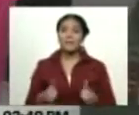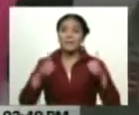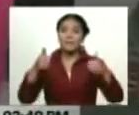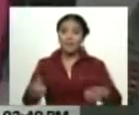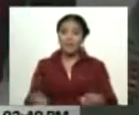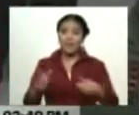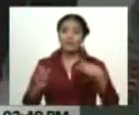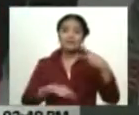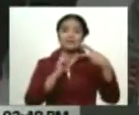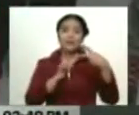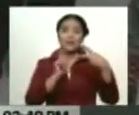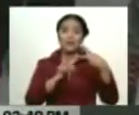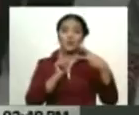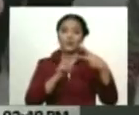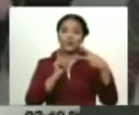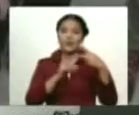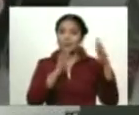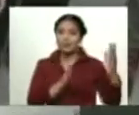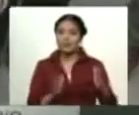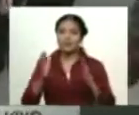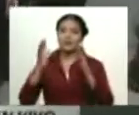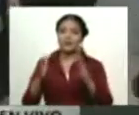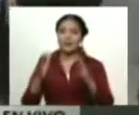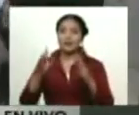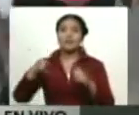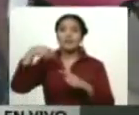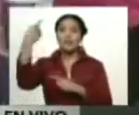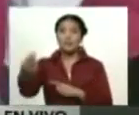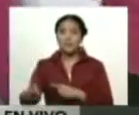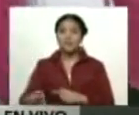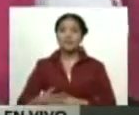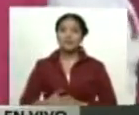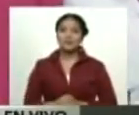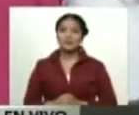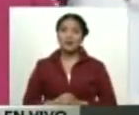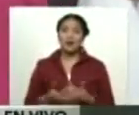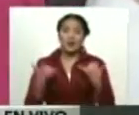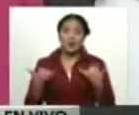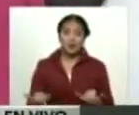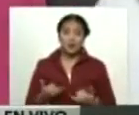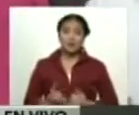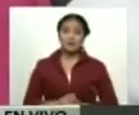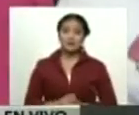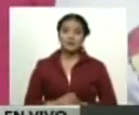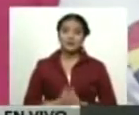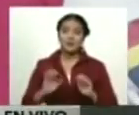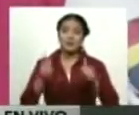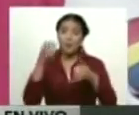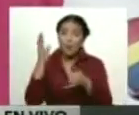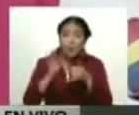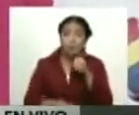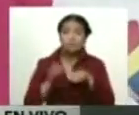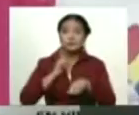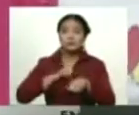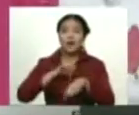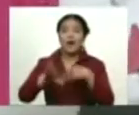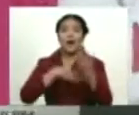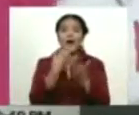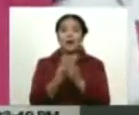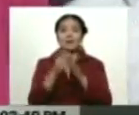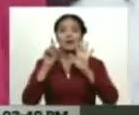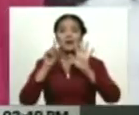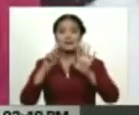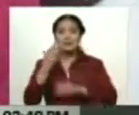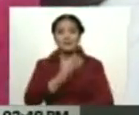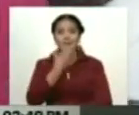segunda etapa luego de pasado el mediodía y que ahora entra en la recta final hasta las 6 de la